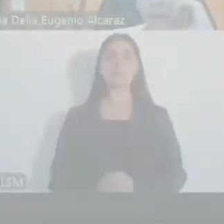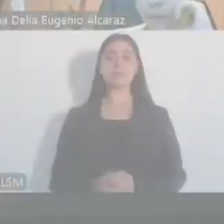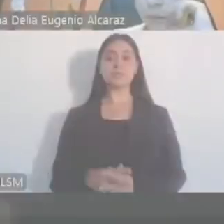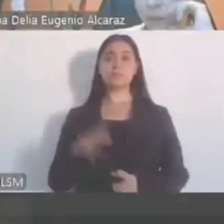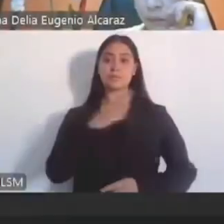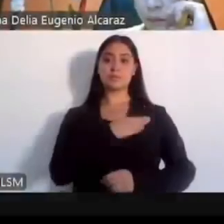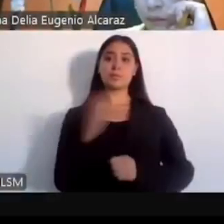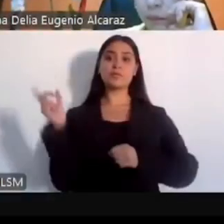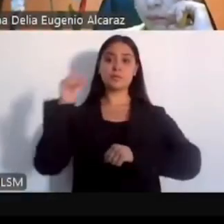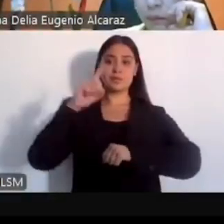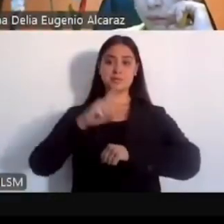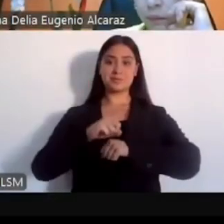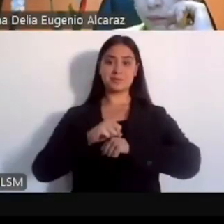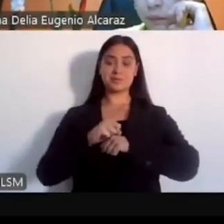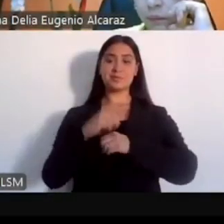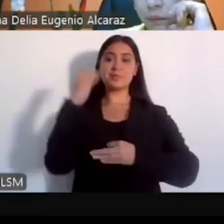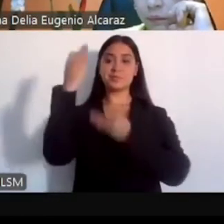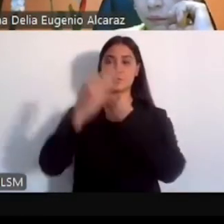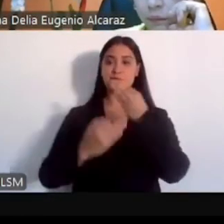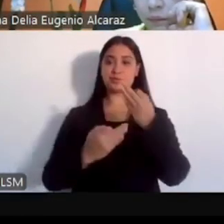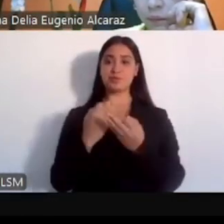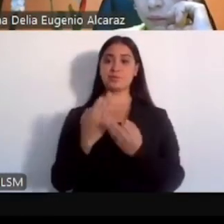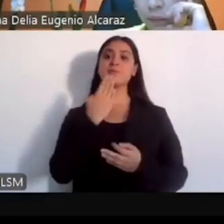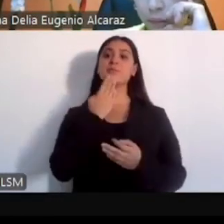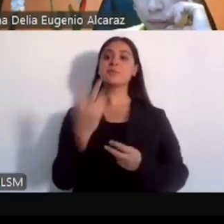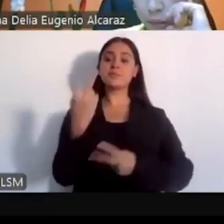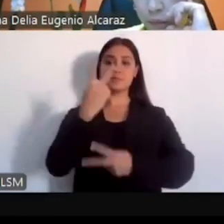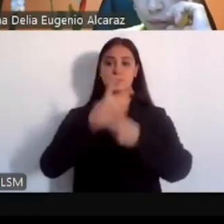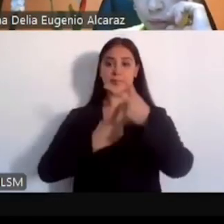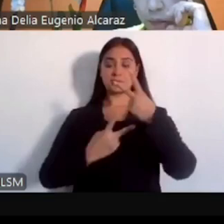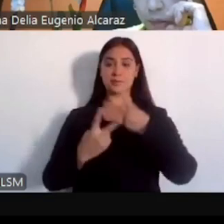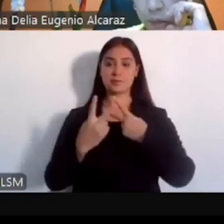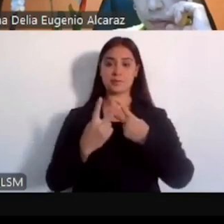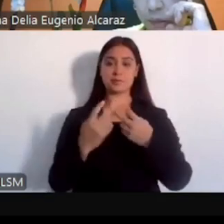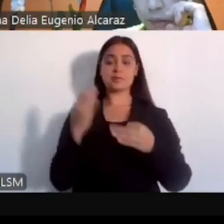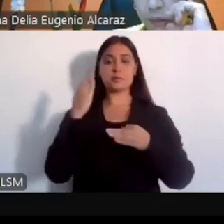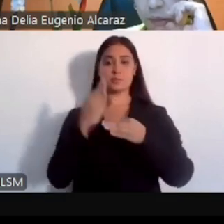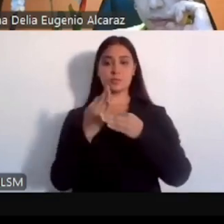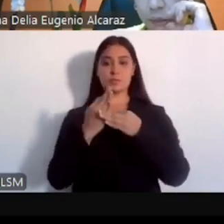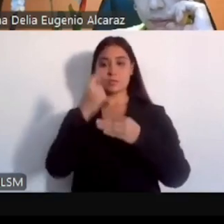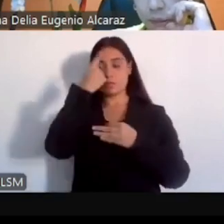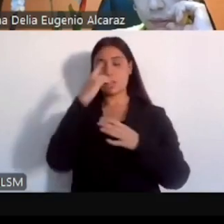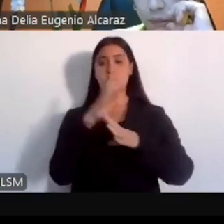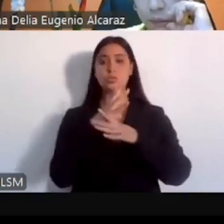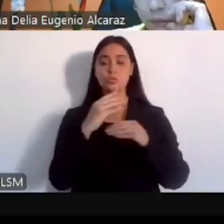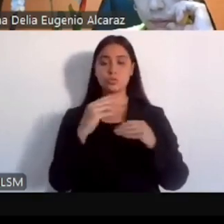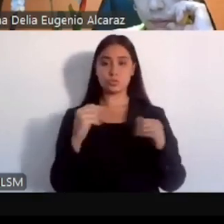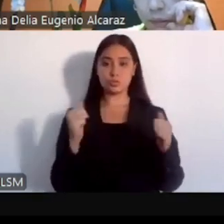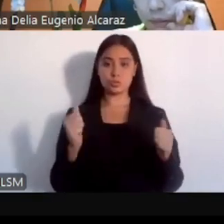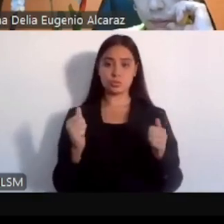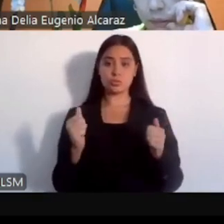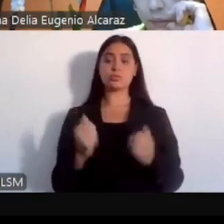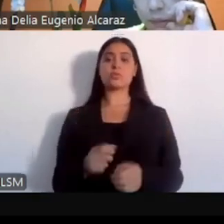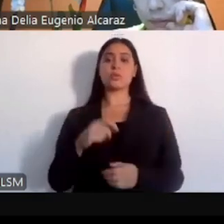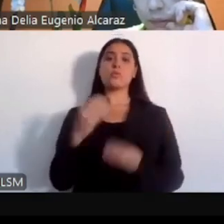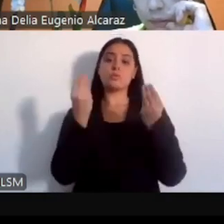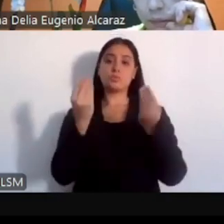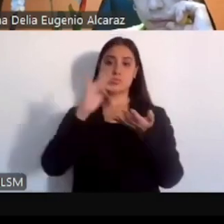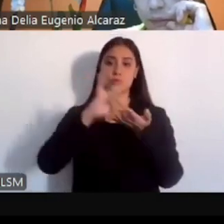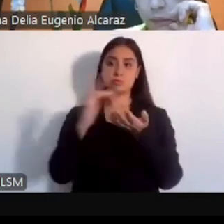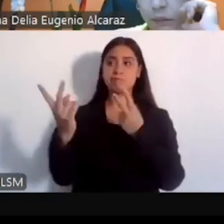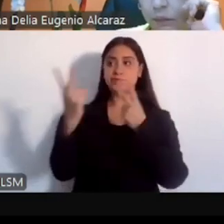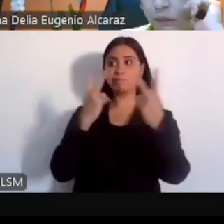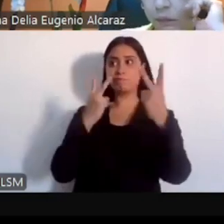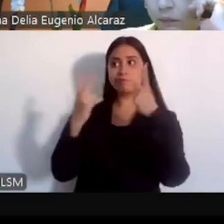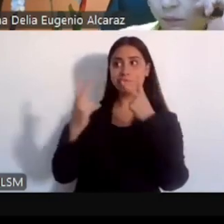Buenos días sean todas y todos Bienvenidos a esta sesión de resolución no presencial agradezco a quienes nos siguen a través de